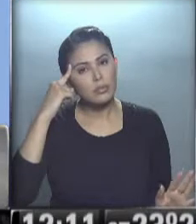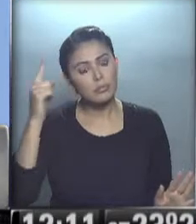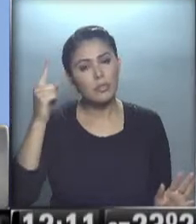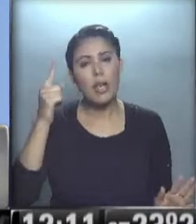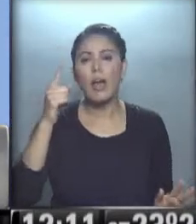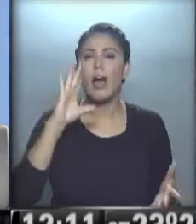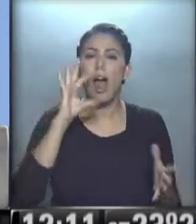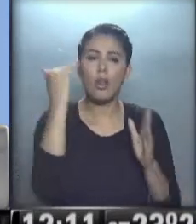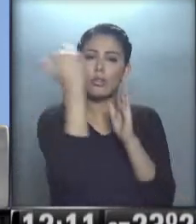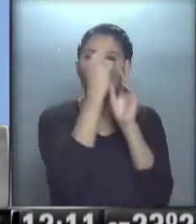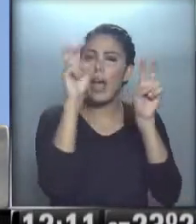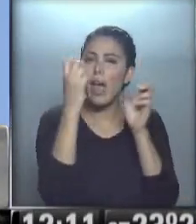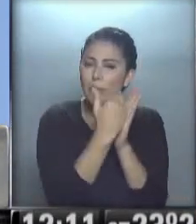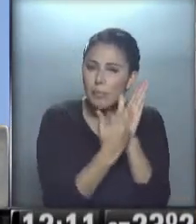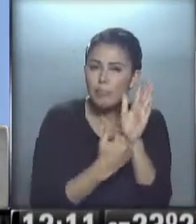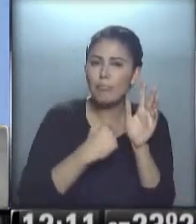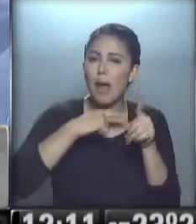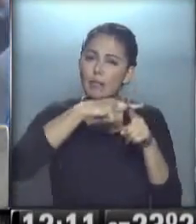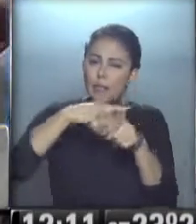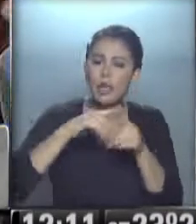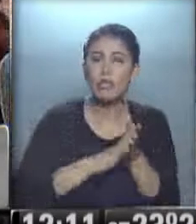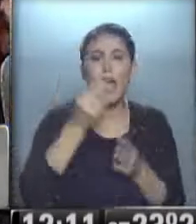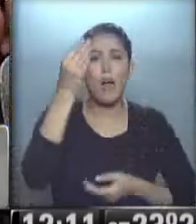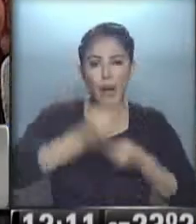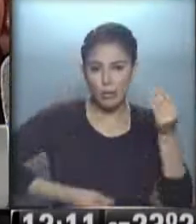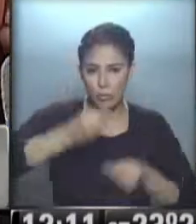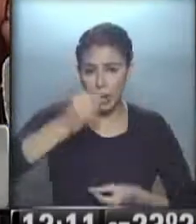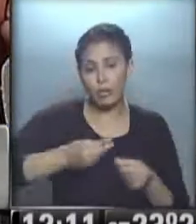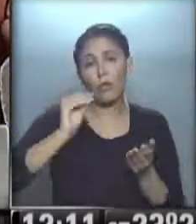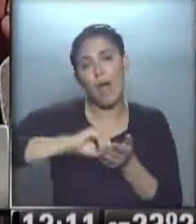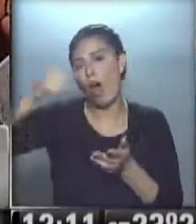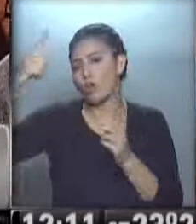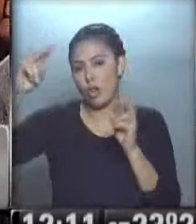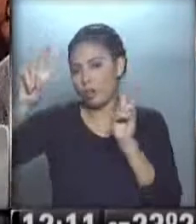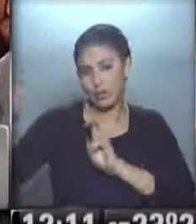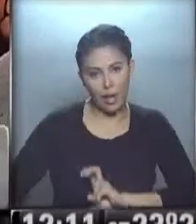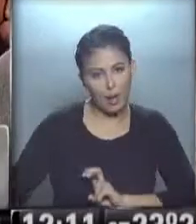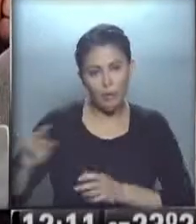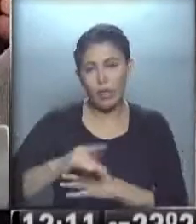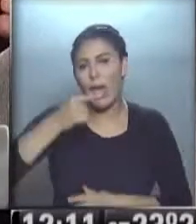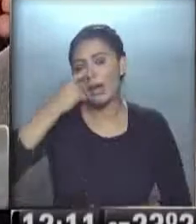tema de agenda abierta que tiene que ver desde cuestiones presupuestarias hasta otras cuestiones que tienen que ver con